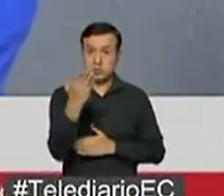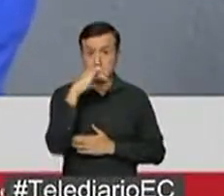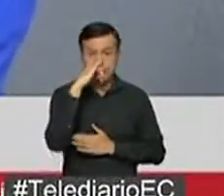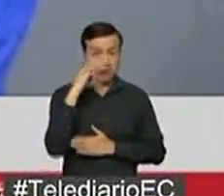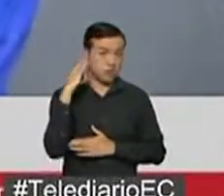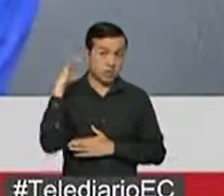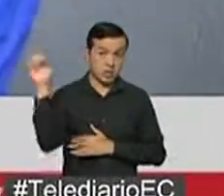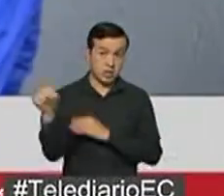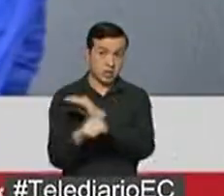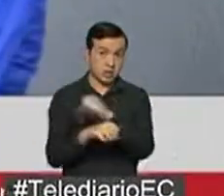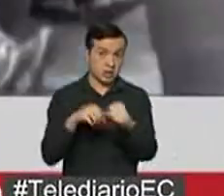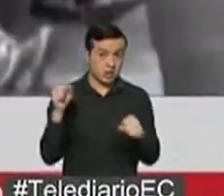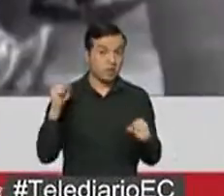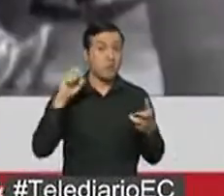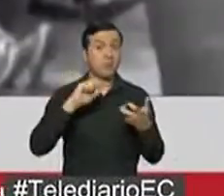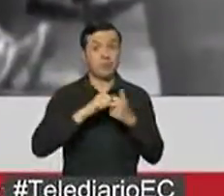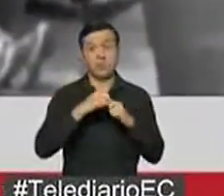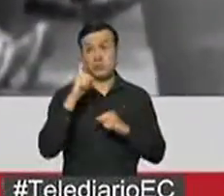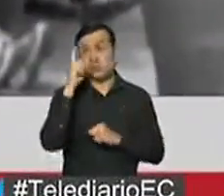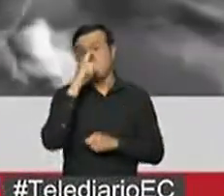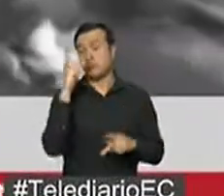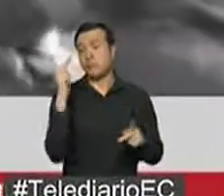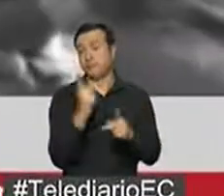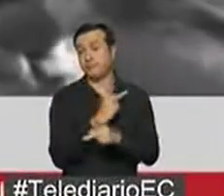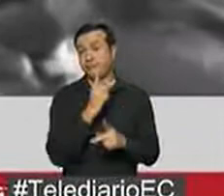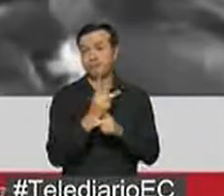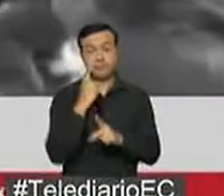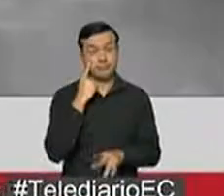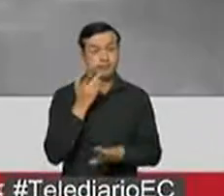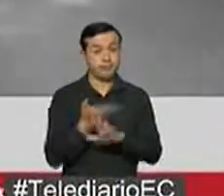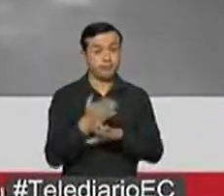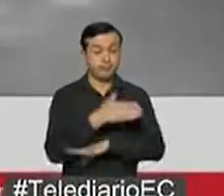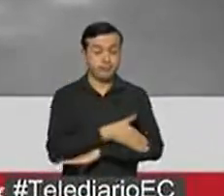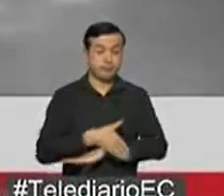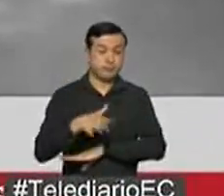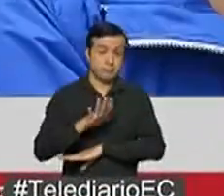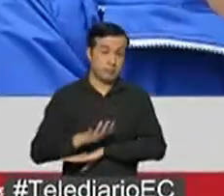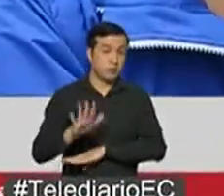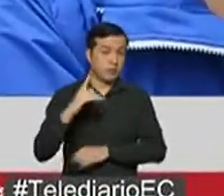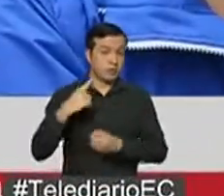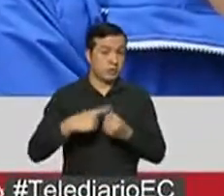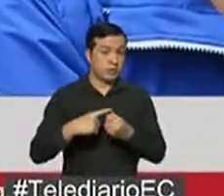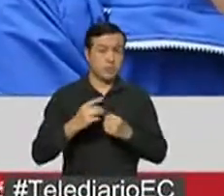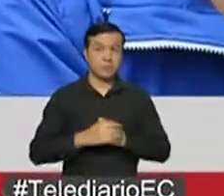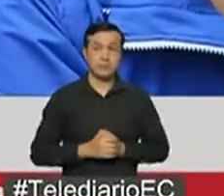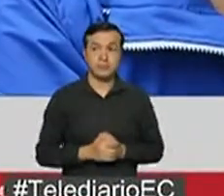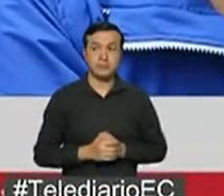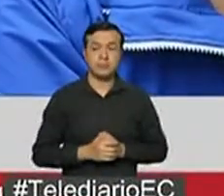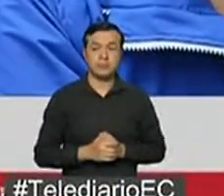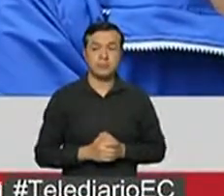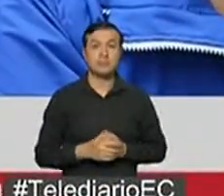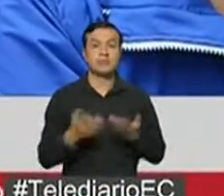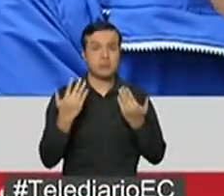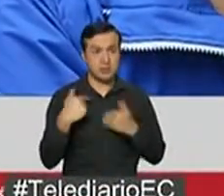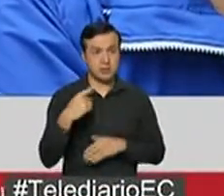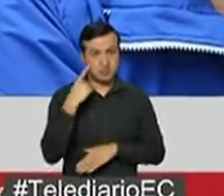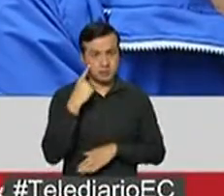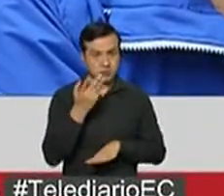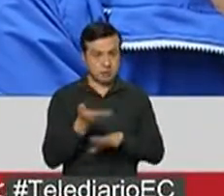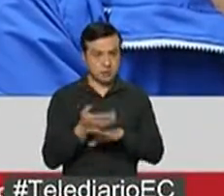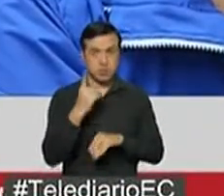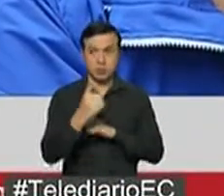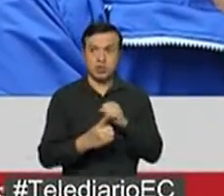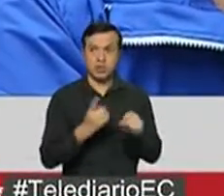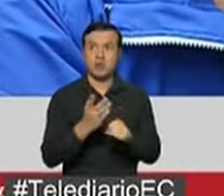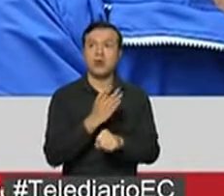menores una problemática que es una realidad latente en las calles de la capital resultados ya el año anterior